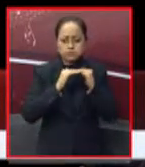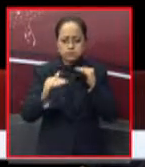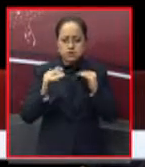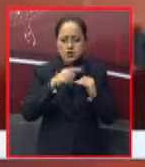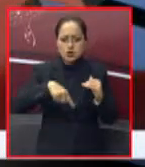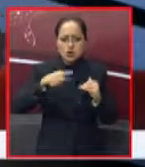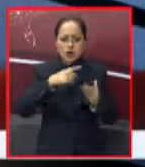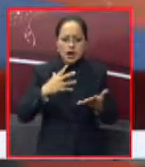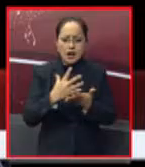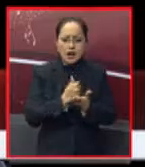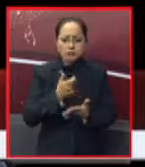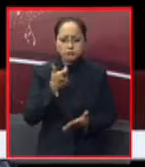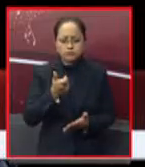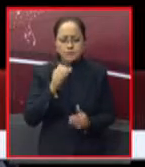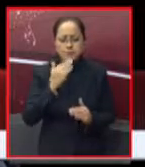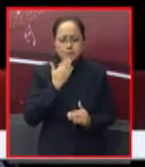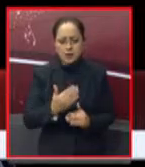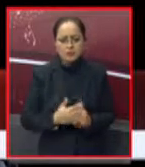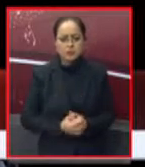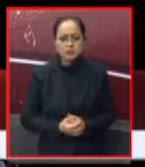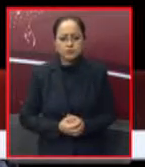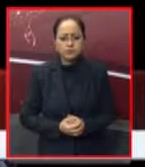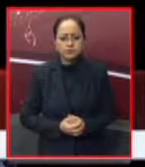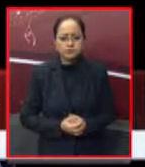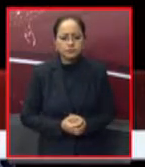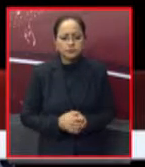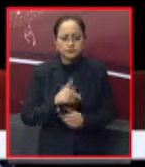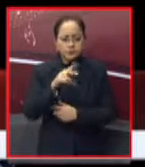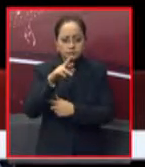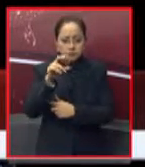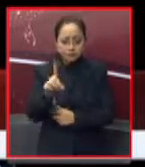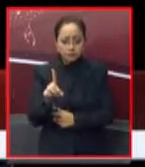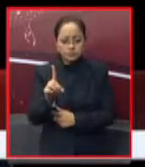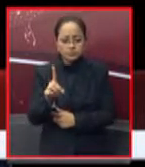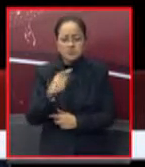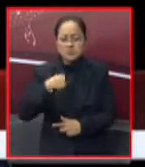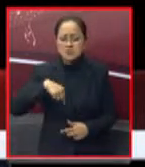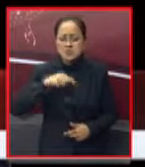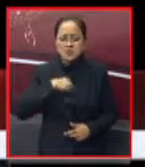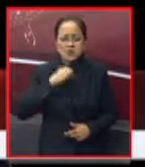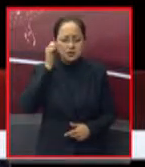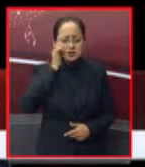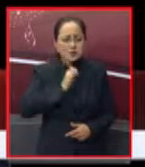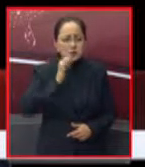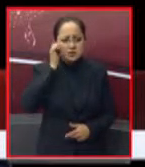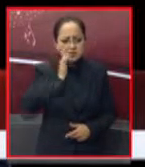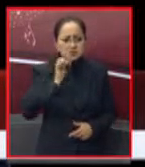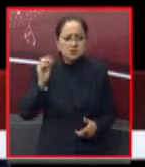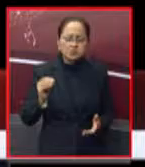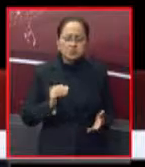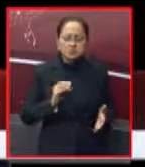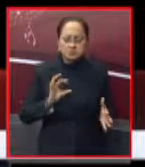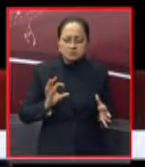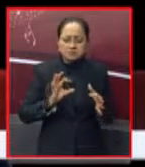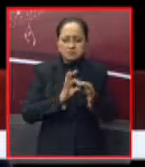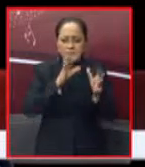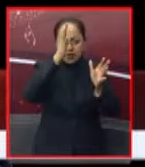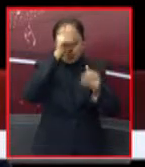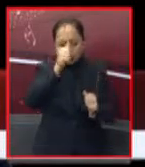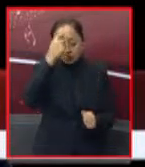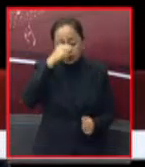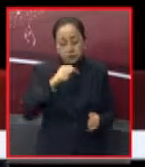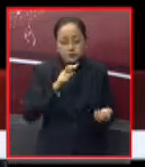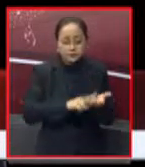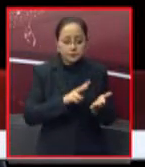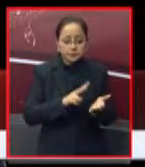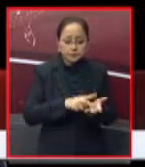ganando muy bien. En el PRD siempre apostamos por recuperar el valor adquisitivo del salario,